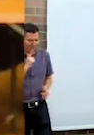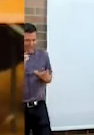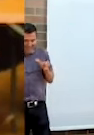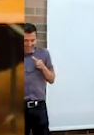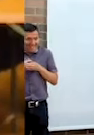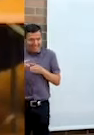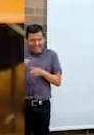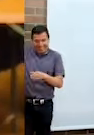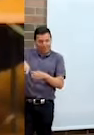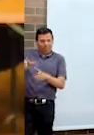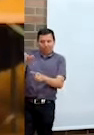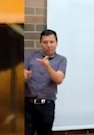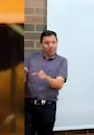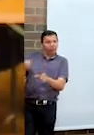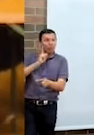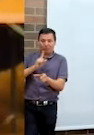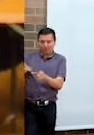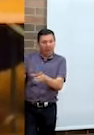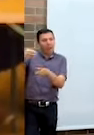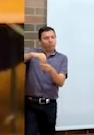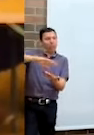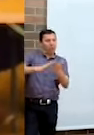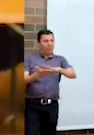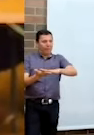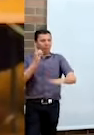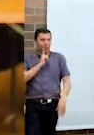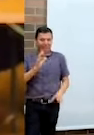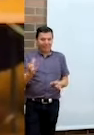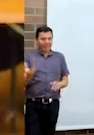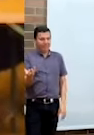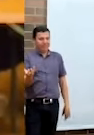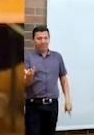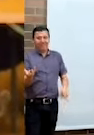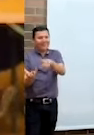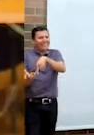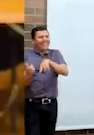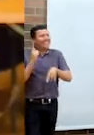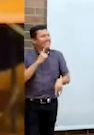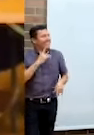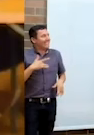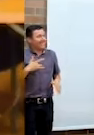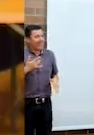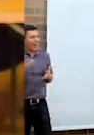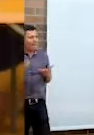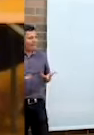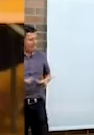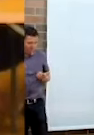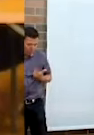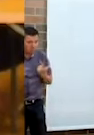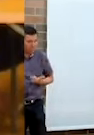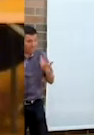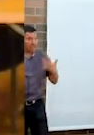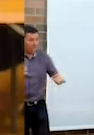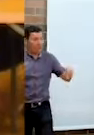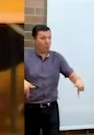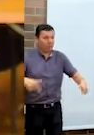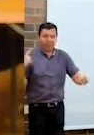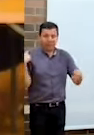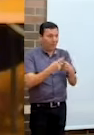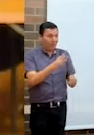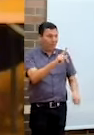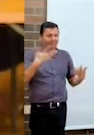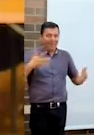esas personas hasta ahorita, hasta el siglo XXI. Ya ahorita, dentro de la comunidad sorda, nos sentimos como que,